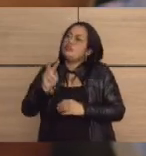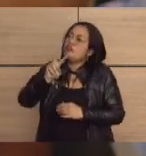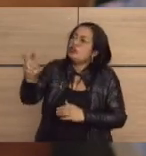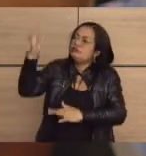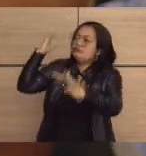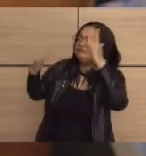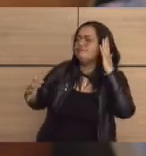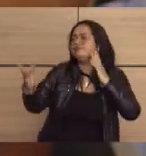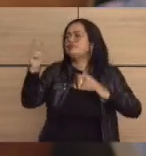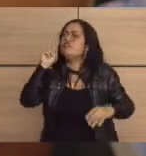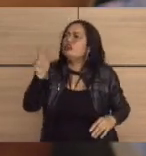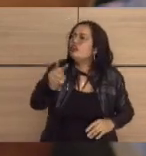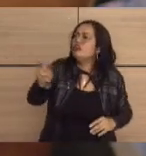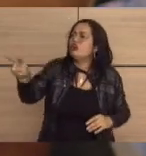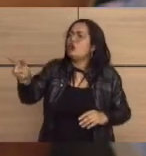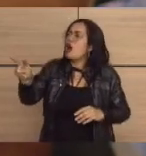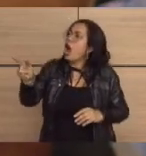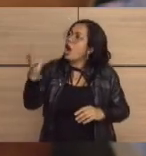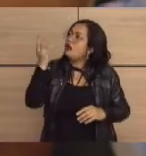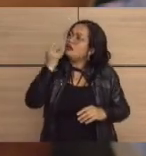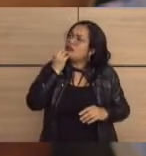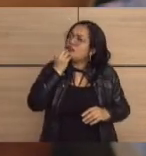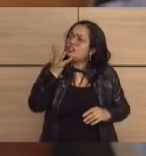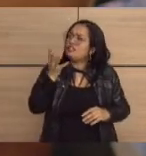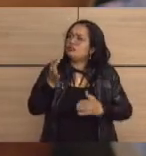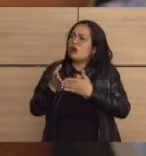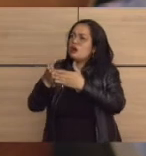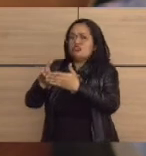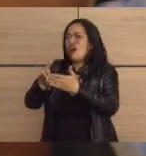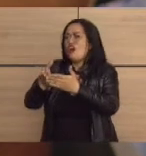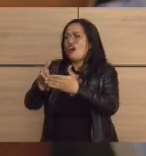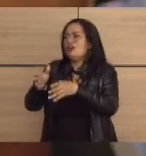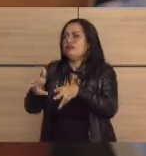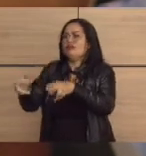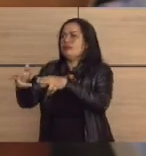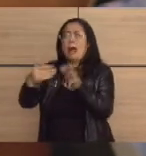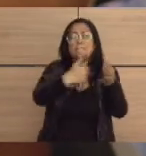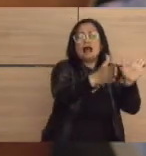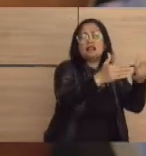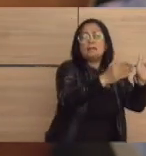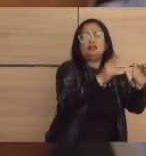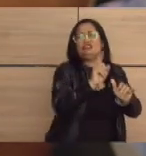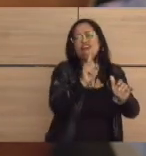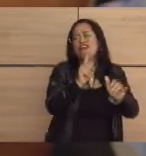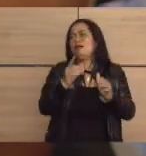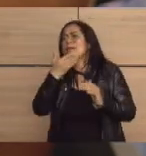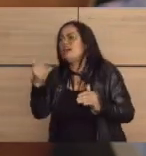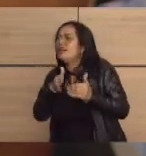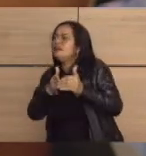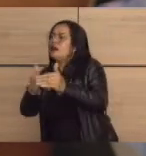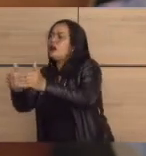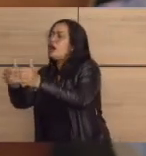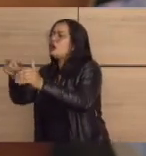y la naturaleza que vio, decidió seguir el viaje por tierra y ya no irse a Panamá a embarcarse con otro rumbo,